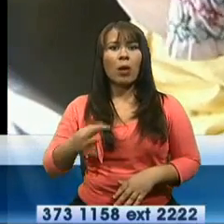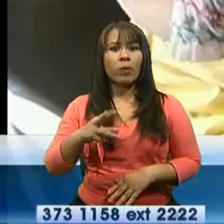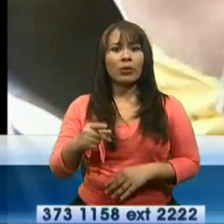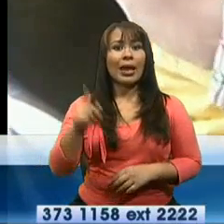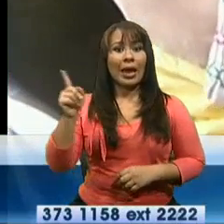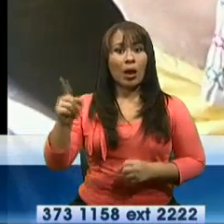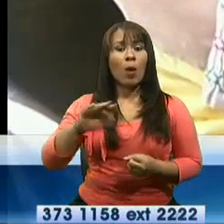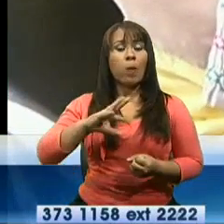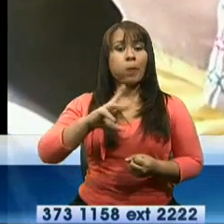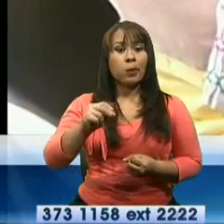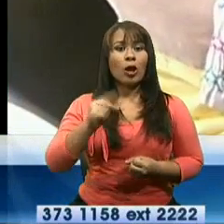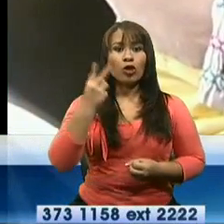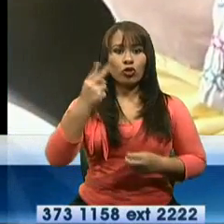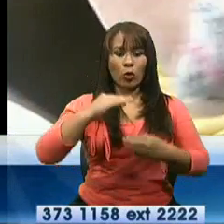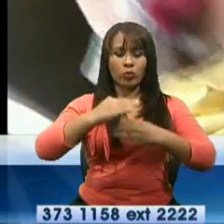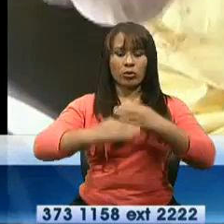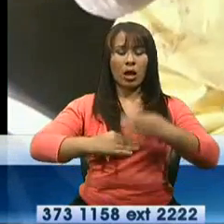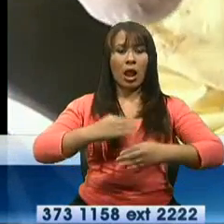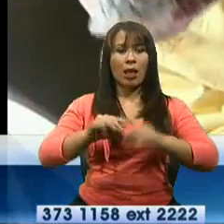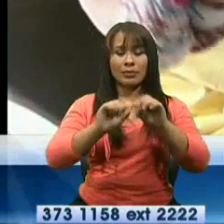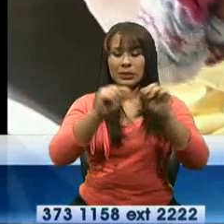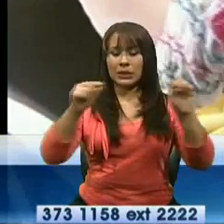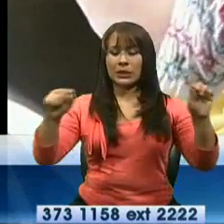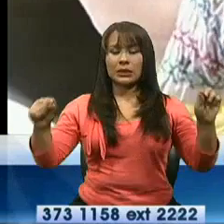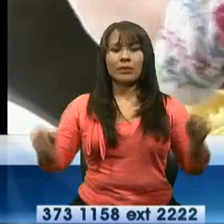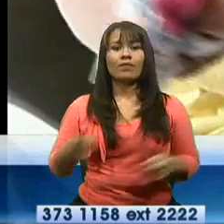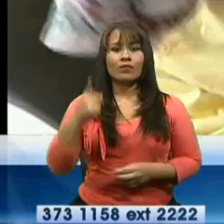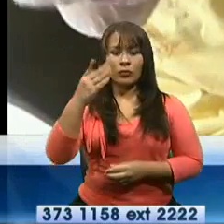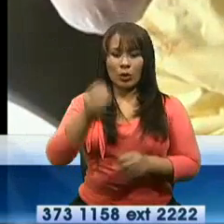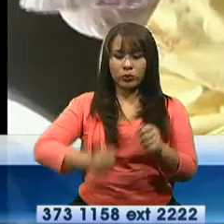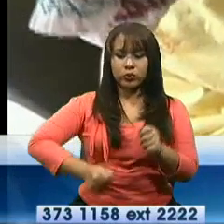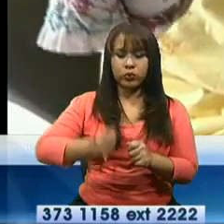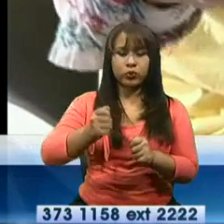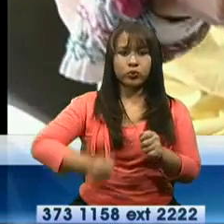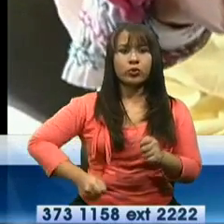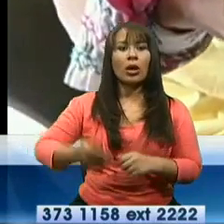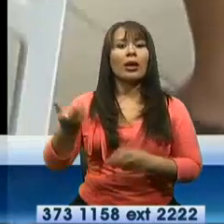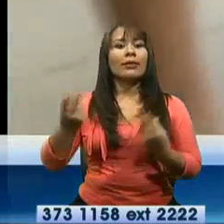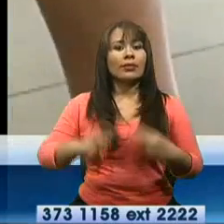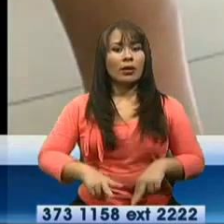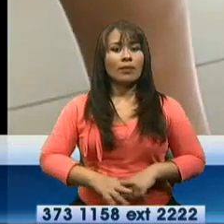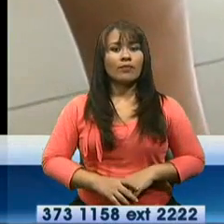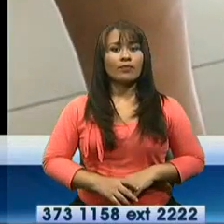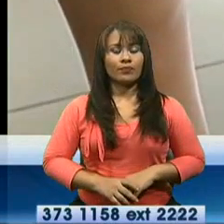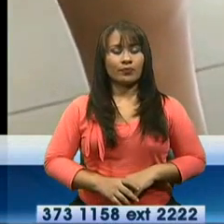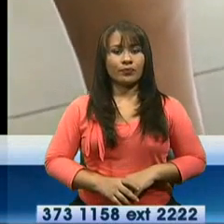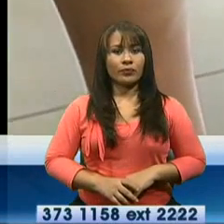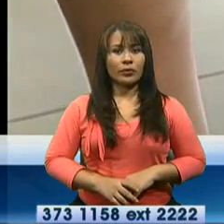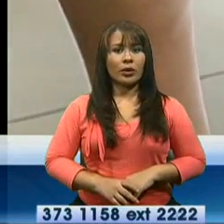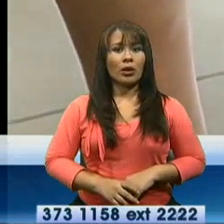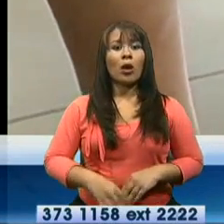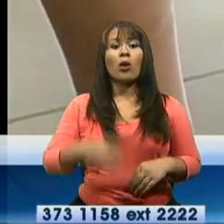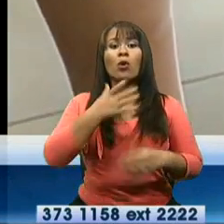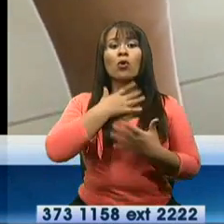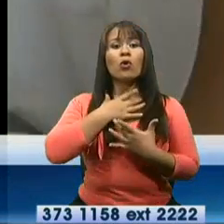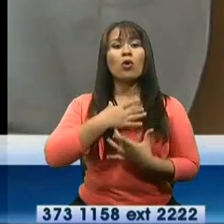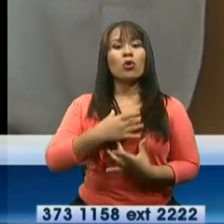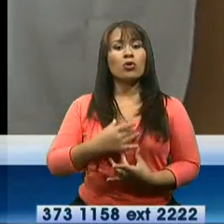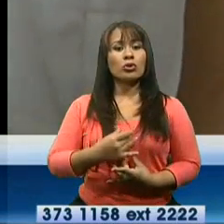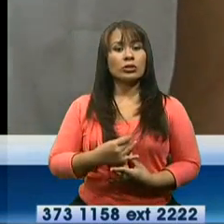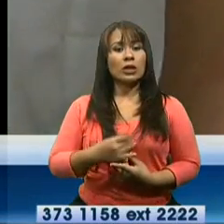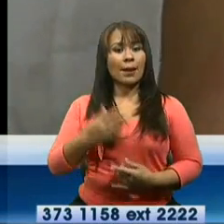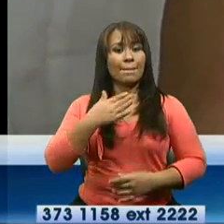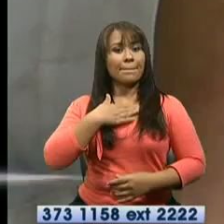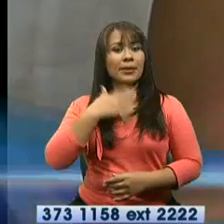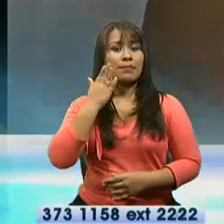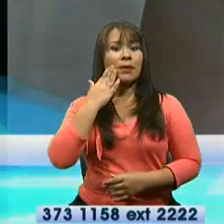unos dos rollos de alambre de a 100 metros, se ha llevado una cortadora, se ha llevado, ¿sabe qué? Un collar que trajo mi mamá de Italia hace